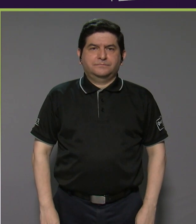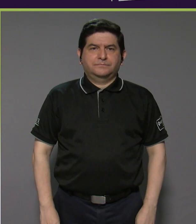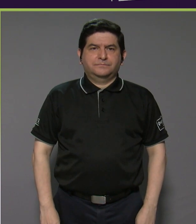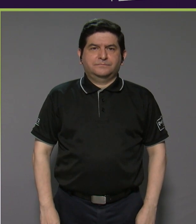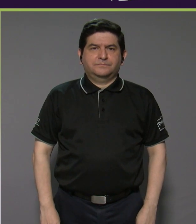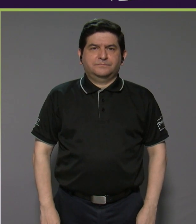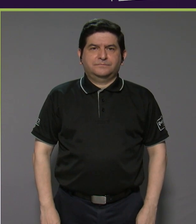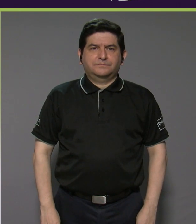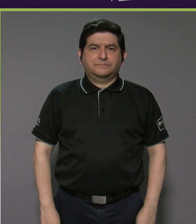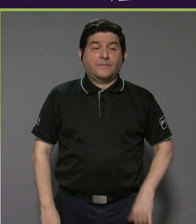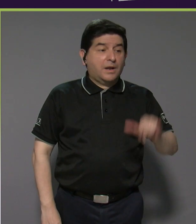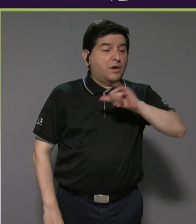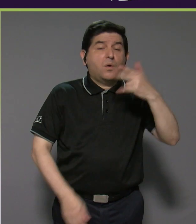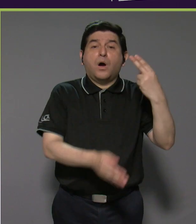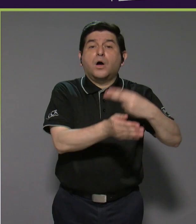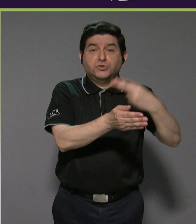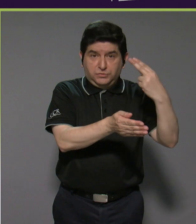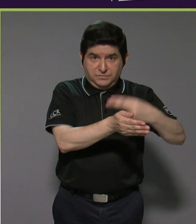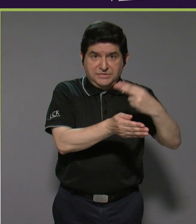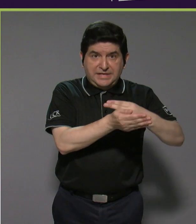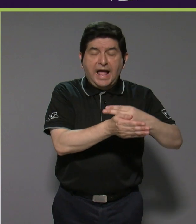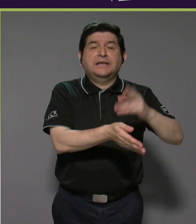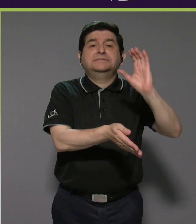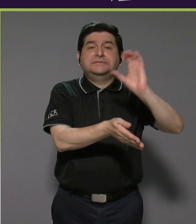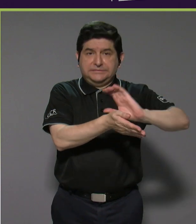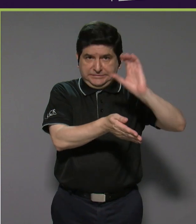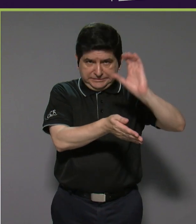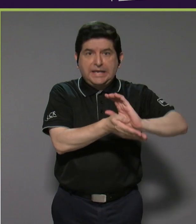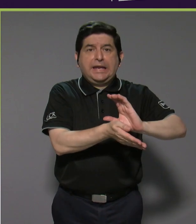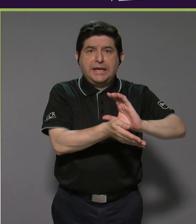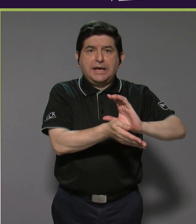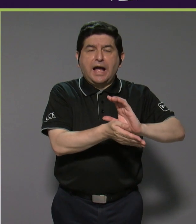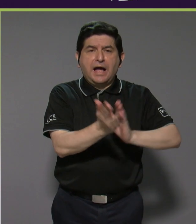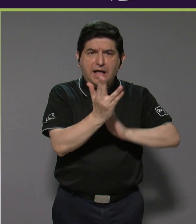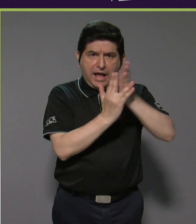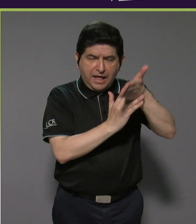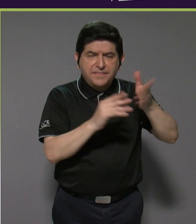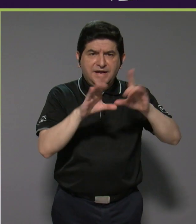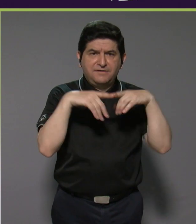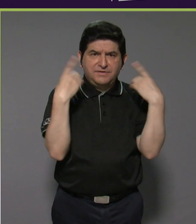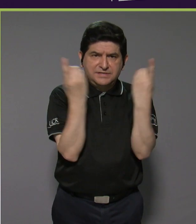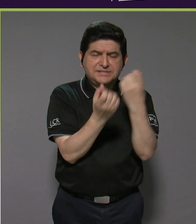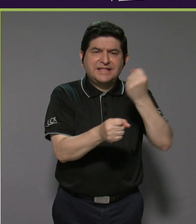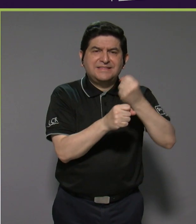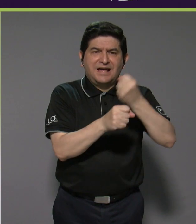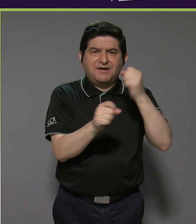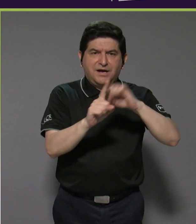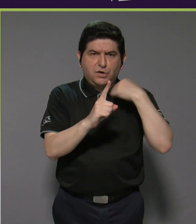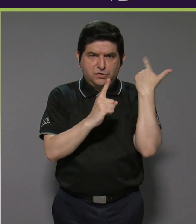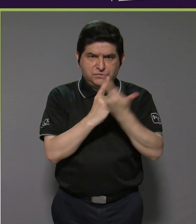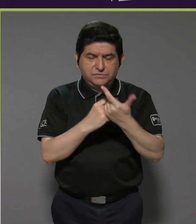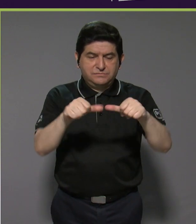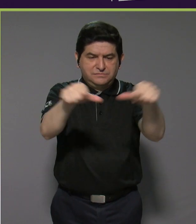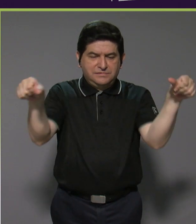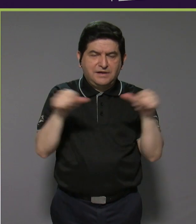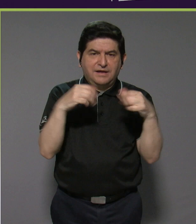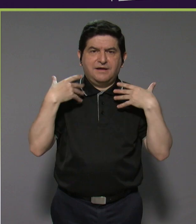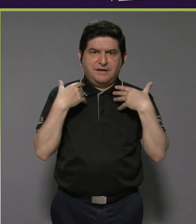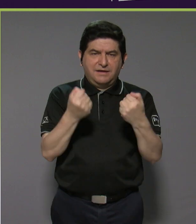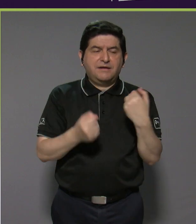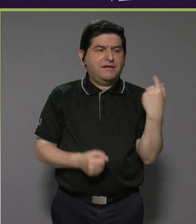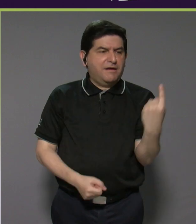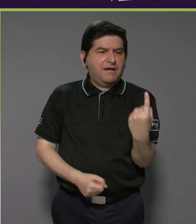también los hospitales, las clínicas, por medio de los departamentos de trabajo social, el área de salud de